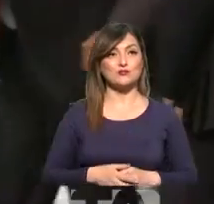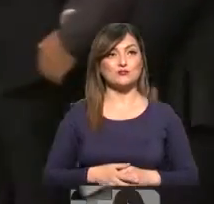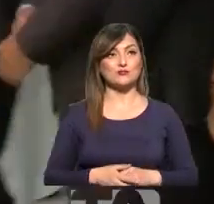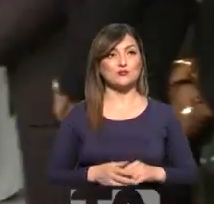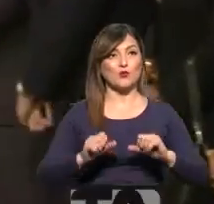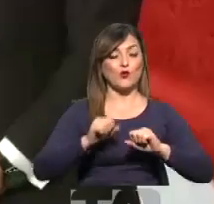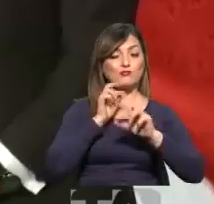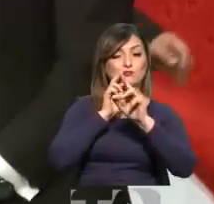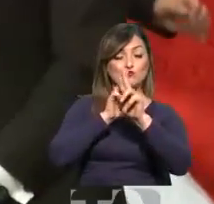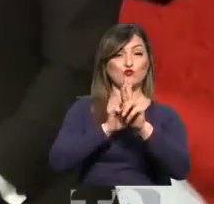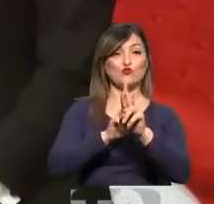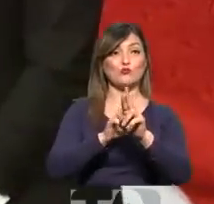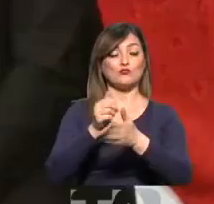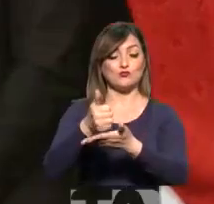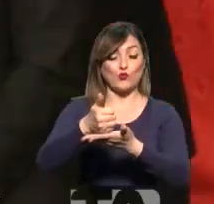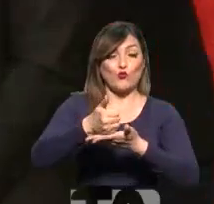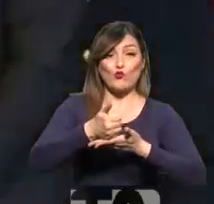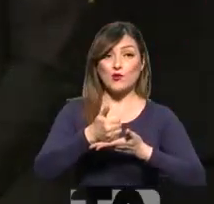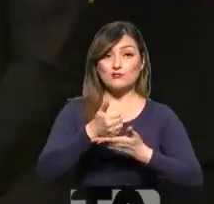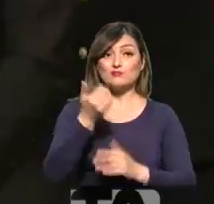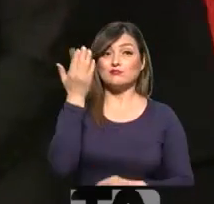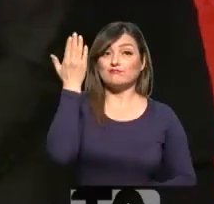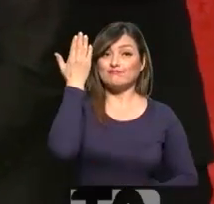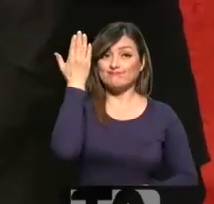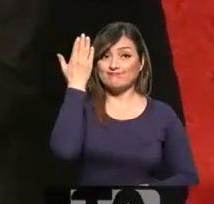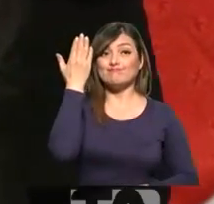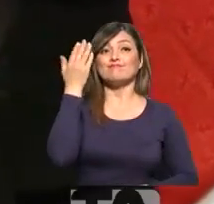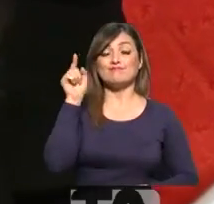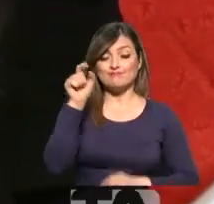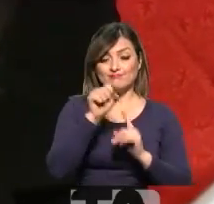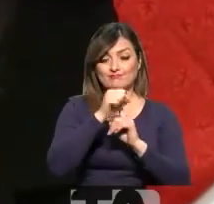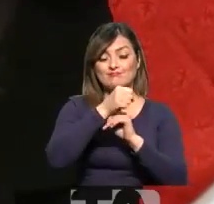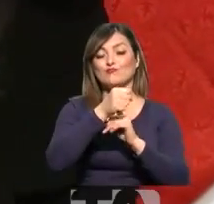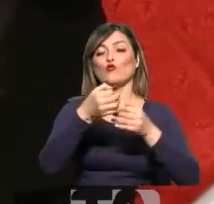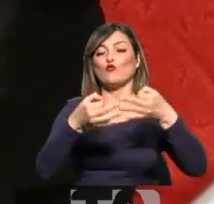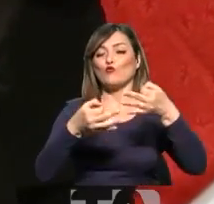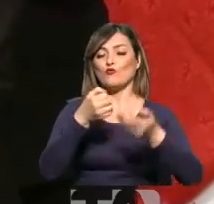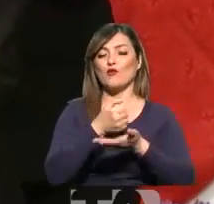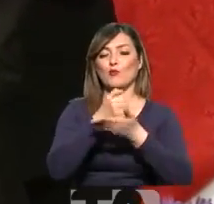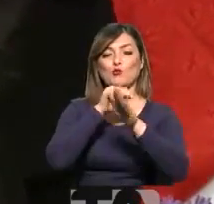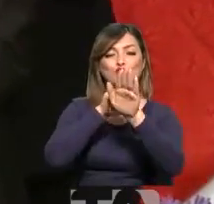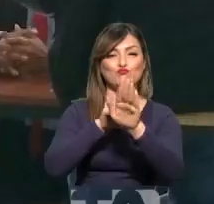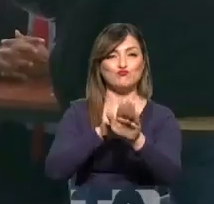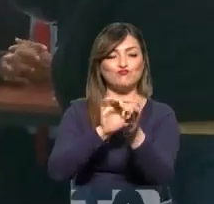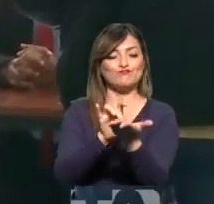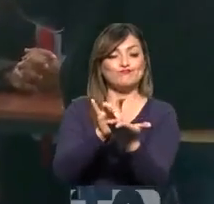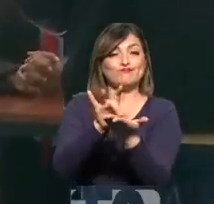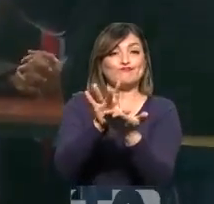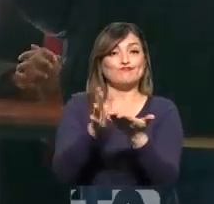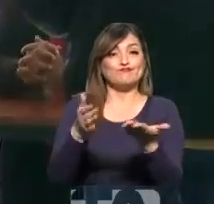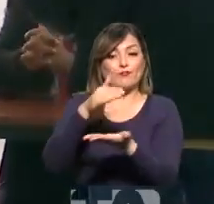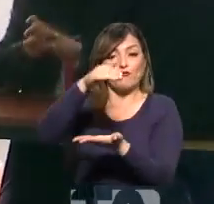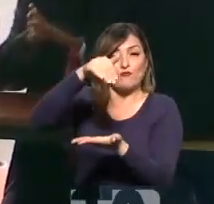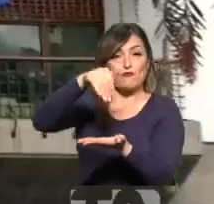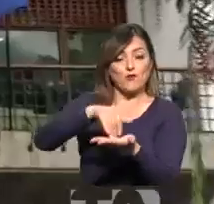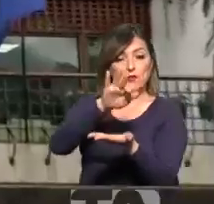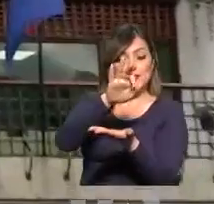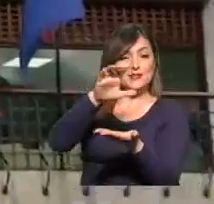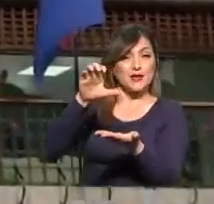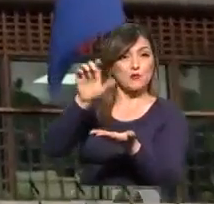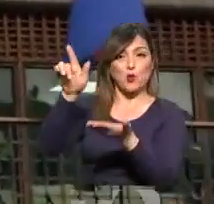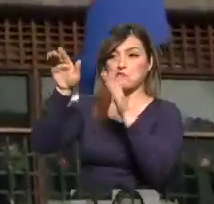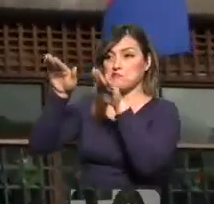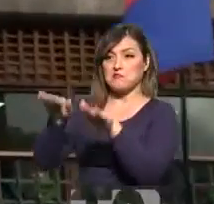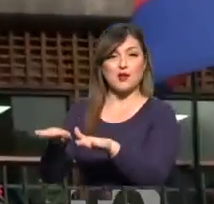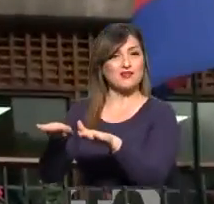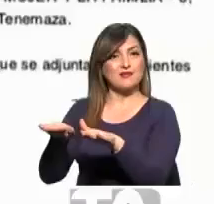posible respuesta a los beneficios que el alcalde removido ha obtenido del sistema de justicia, con una remoción del cargo en firme. Yunda se